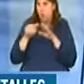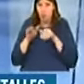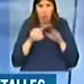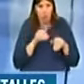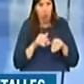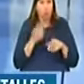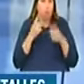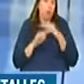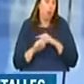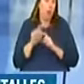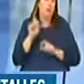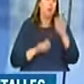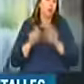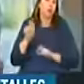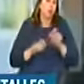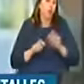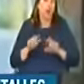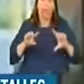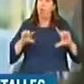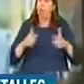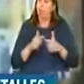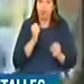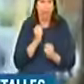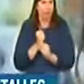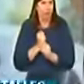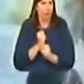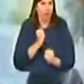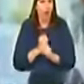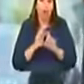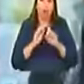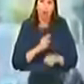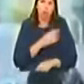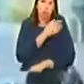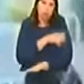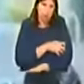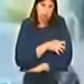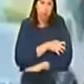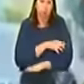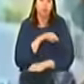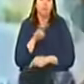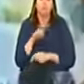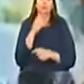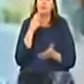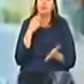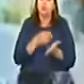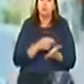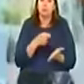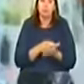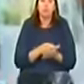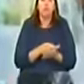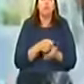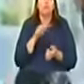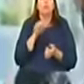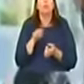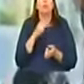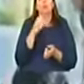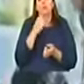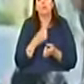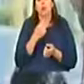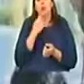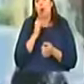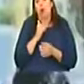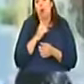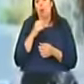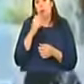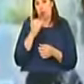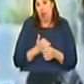y en situación de vulnerabilidad. Va a ser en el sentido de que si pasa una prestación laboral, la gente que tiene tarjeta del Mides va a poder